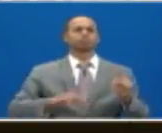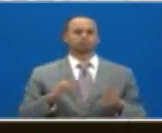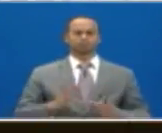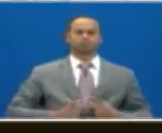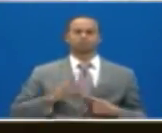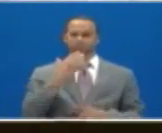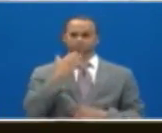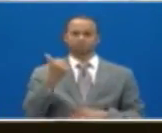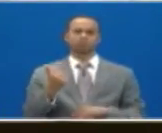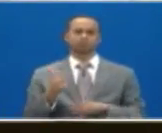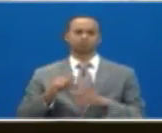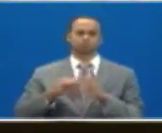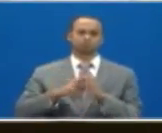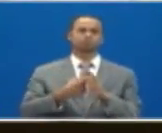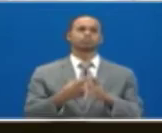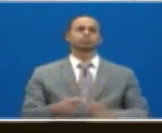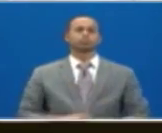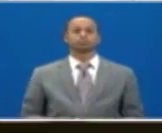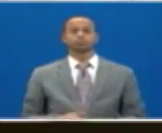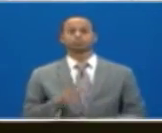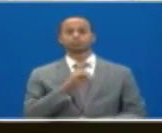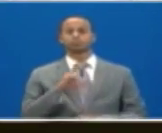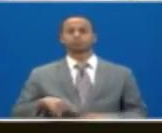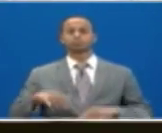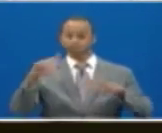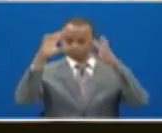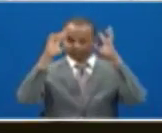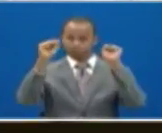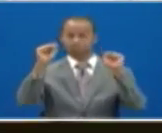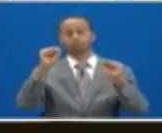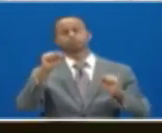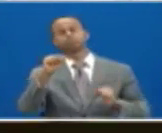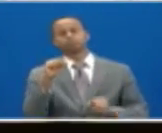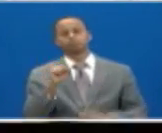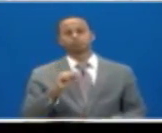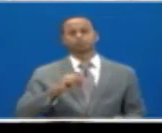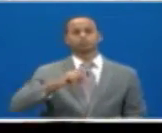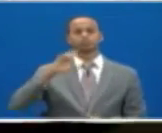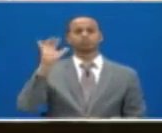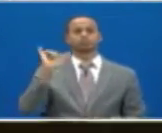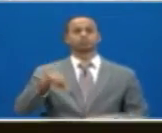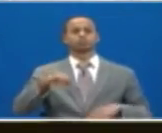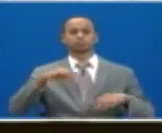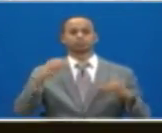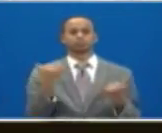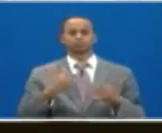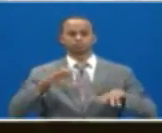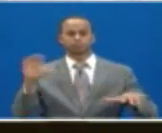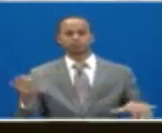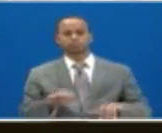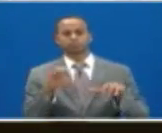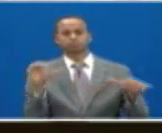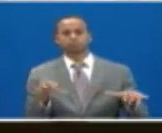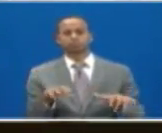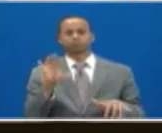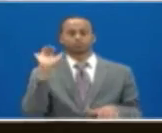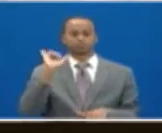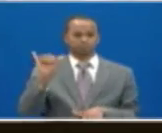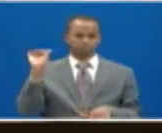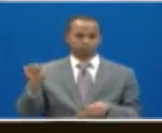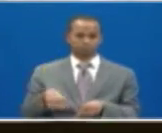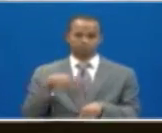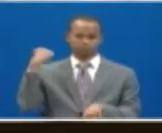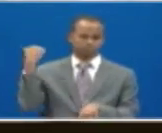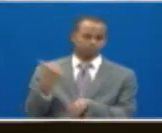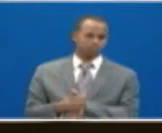nueva vida. Señor presidente, esto que hacemos hoy no es una